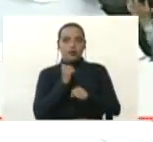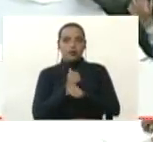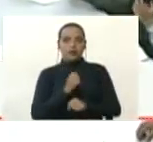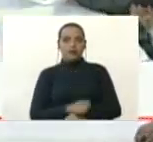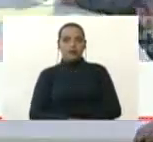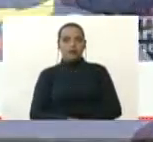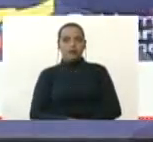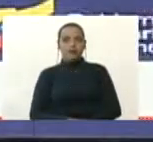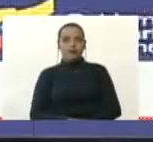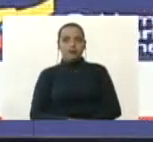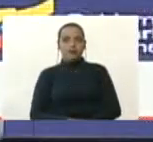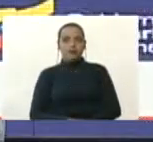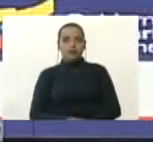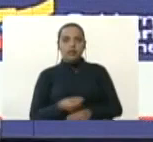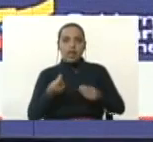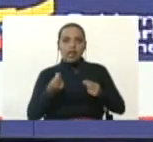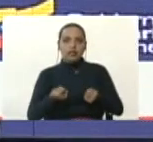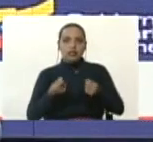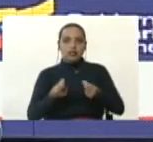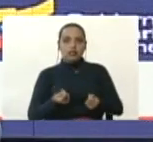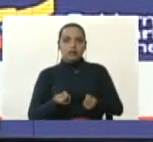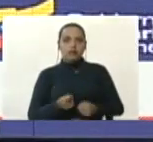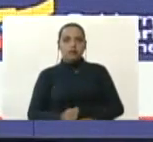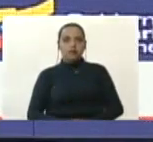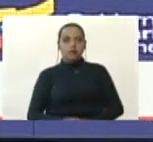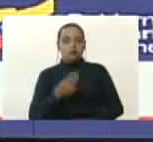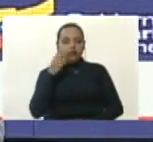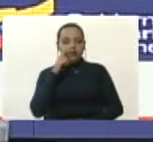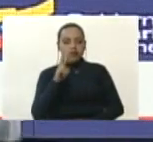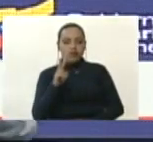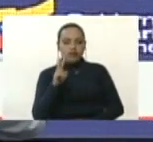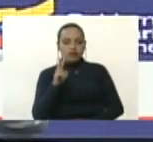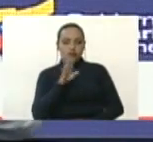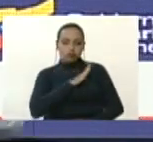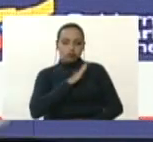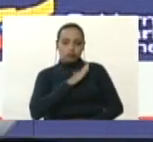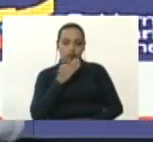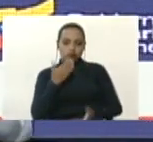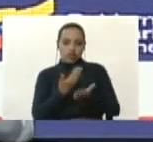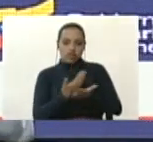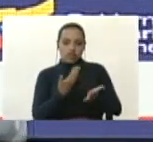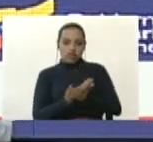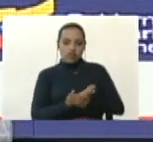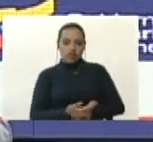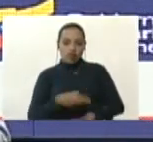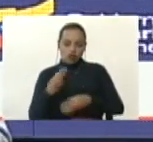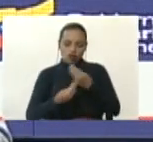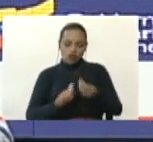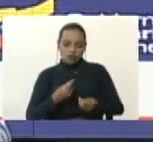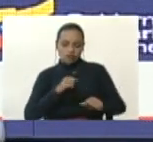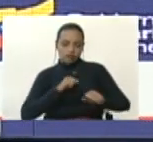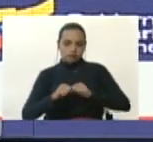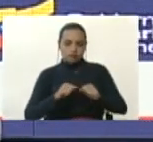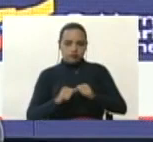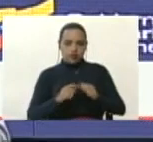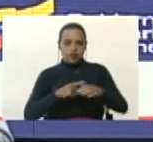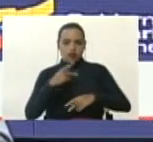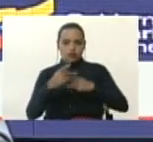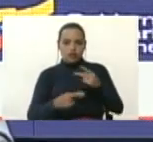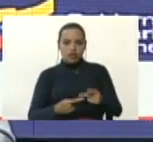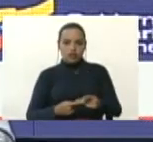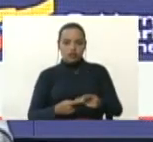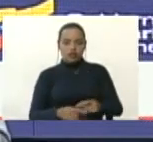de activación, ver con nuestros ojos cómo se activan los planes de recuperación. Hay que